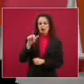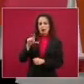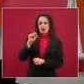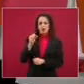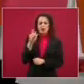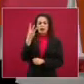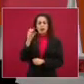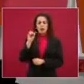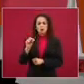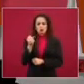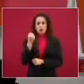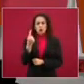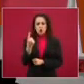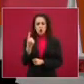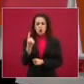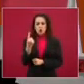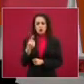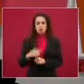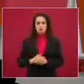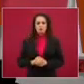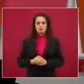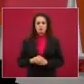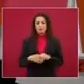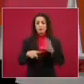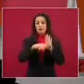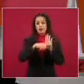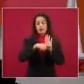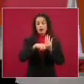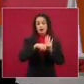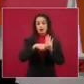Neutrales, 23.1.